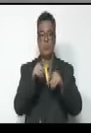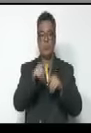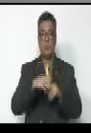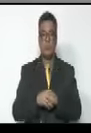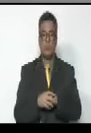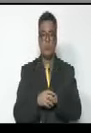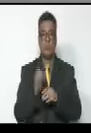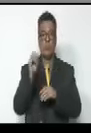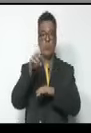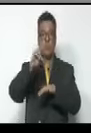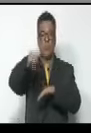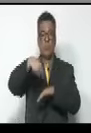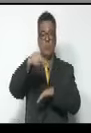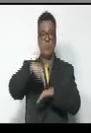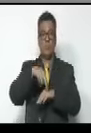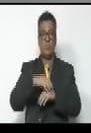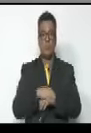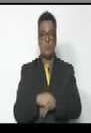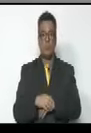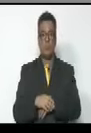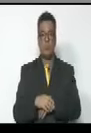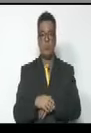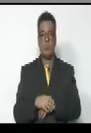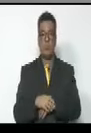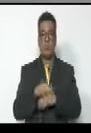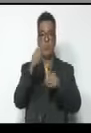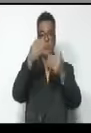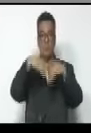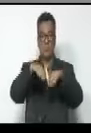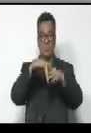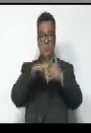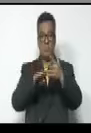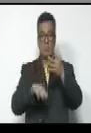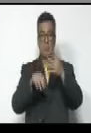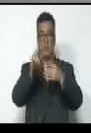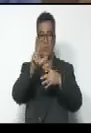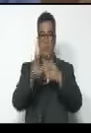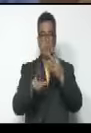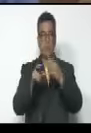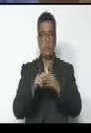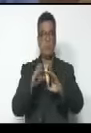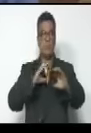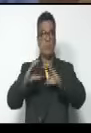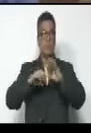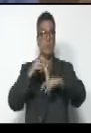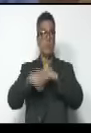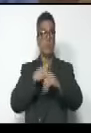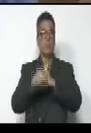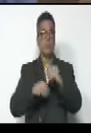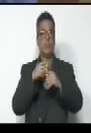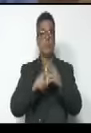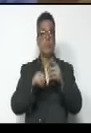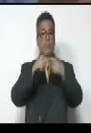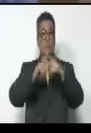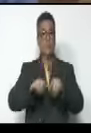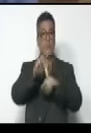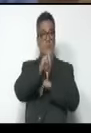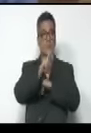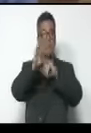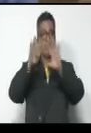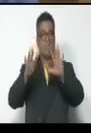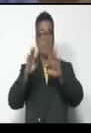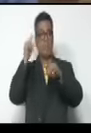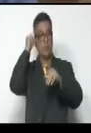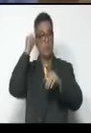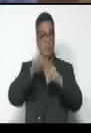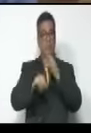reglamento interior y de debates de la Asamblea Nacional. Siguiente punto de la cuenta, ciudadana secretaria. Comunicación número 29, recibida en